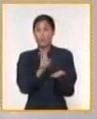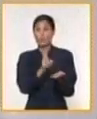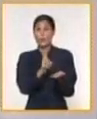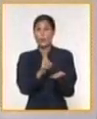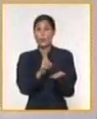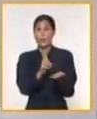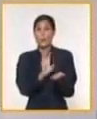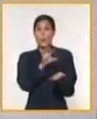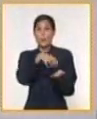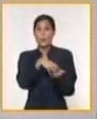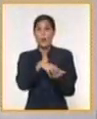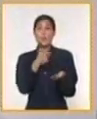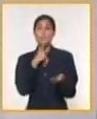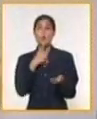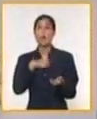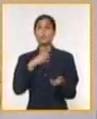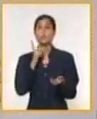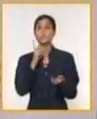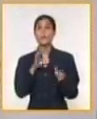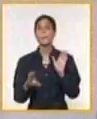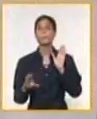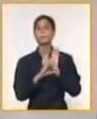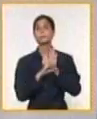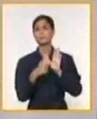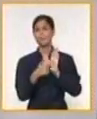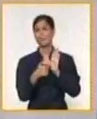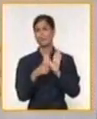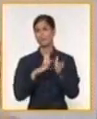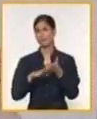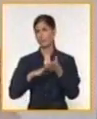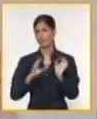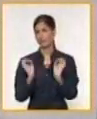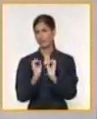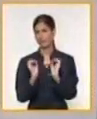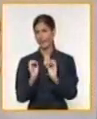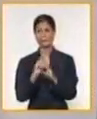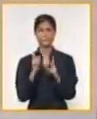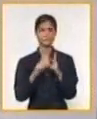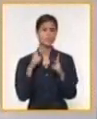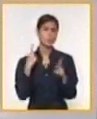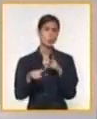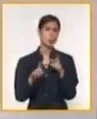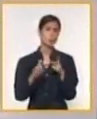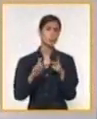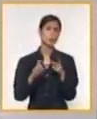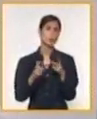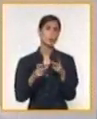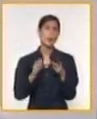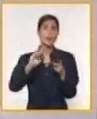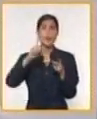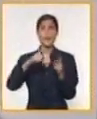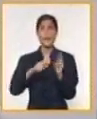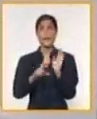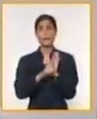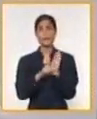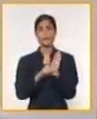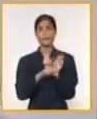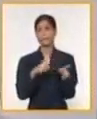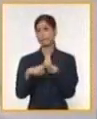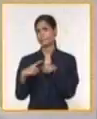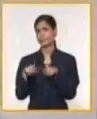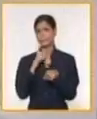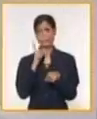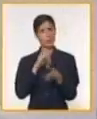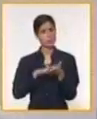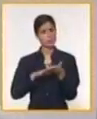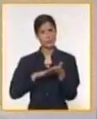no tiene constitución, no tiene fronteras determinadas ni reconocidas, tiene muchísimas